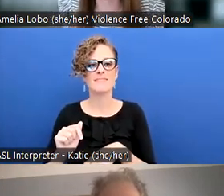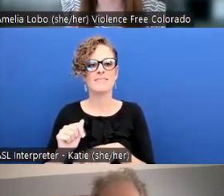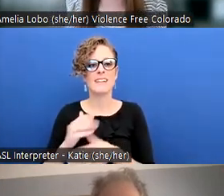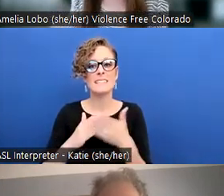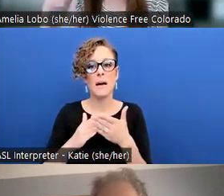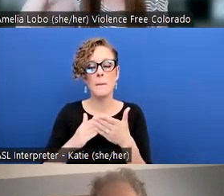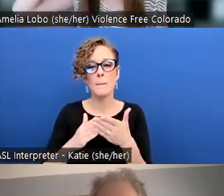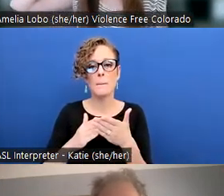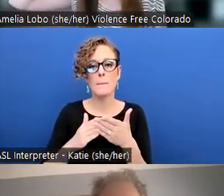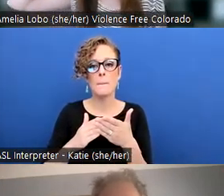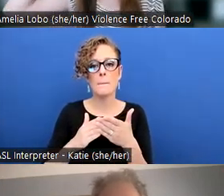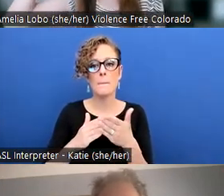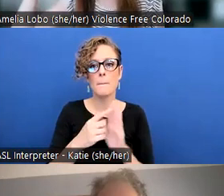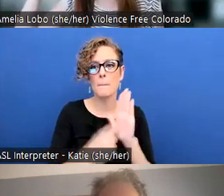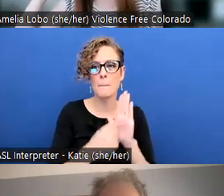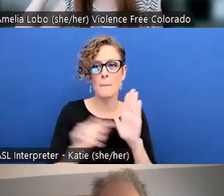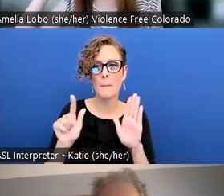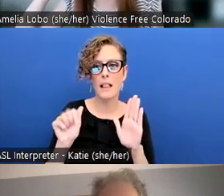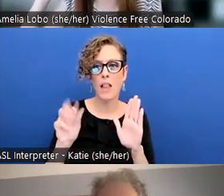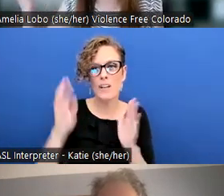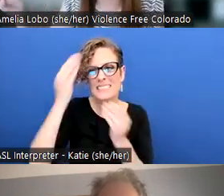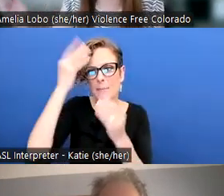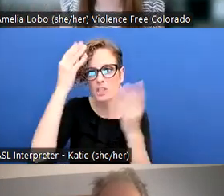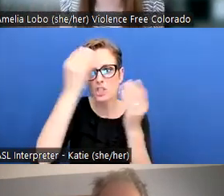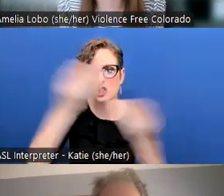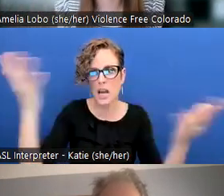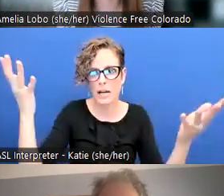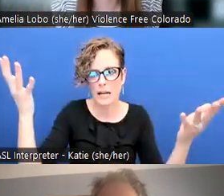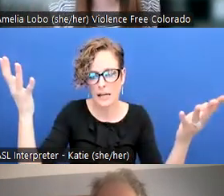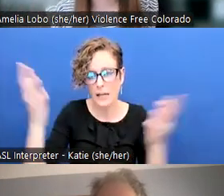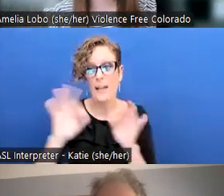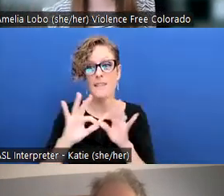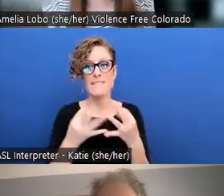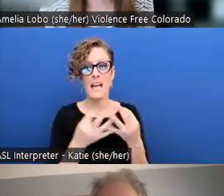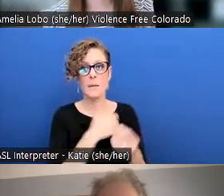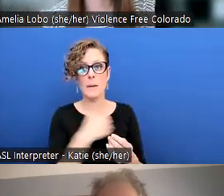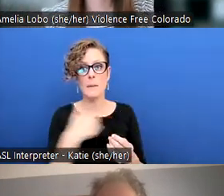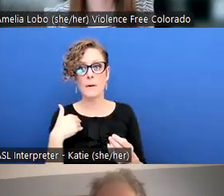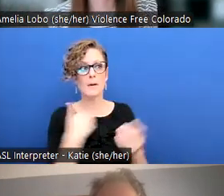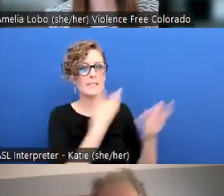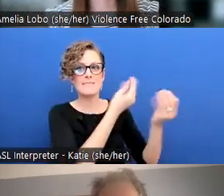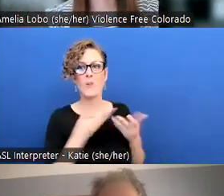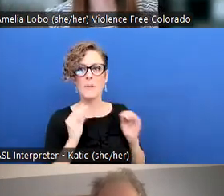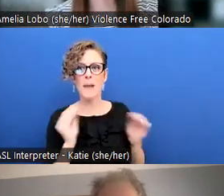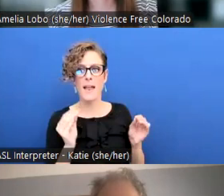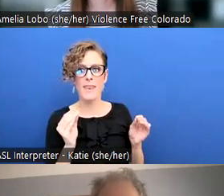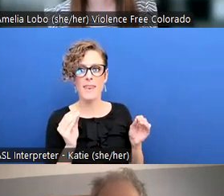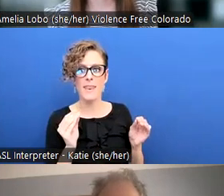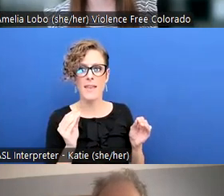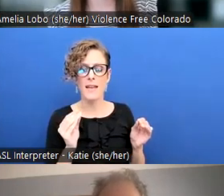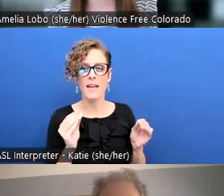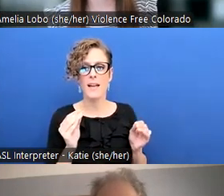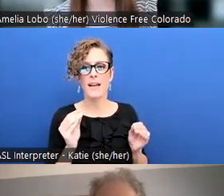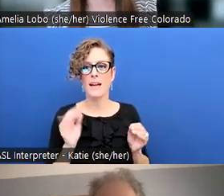ley no pasaron. Algunas de las preocupaciones ha sido la circulación de información. En muchos